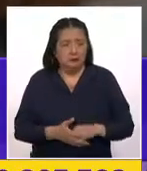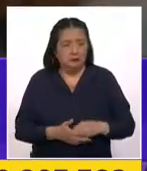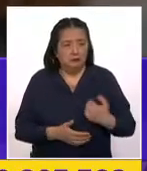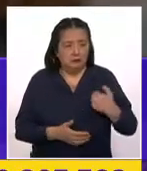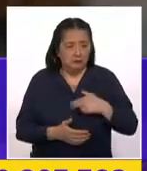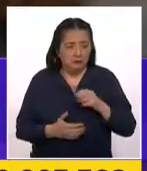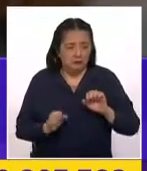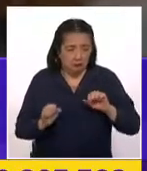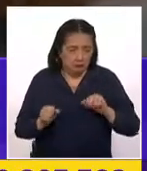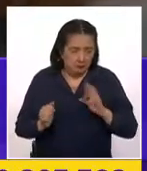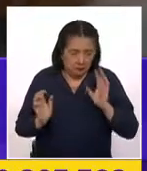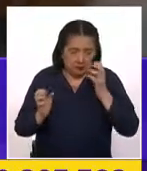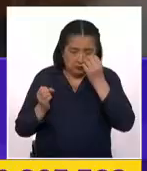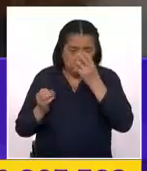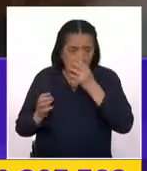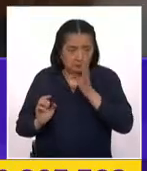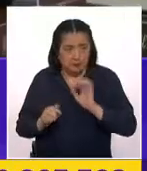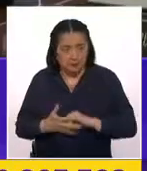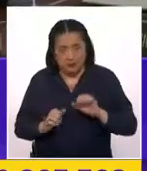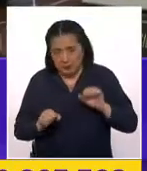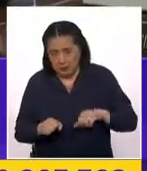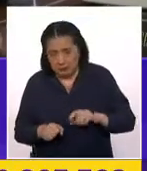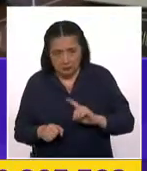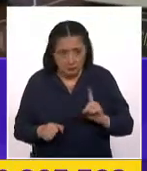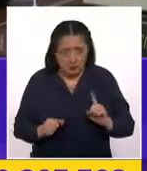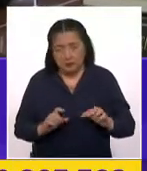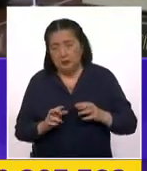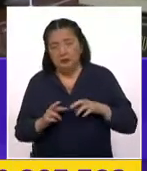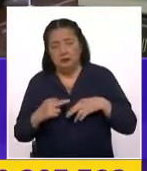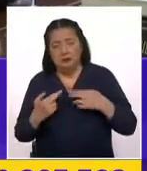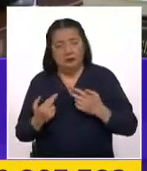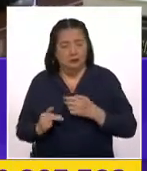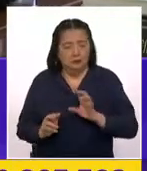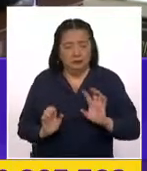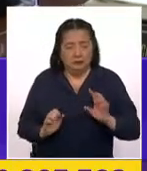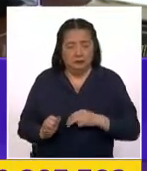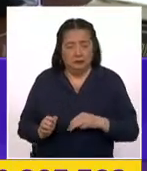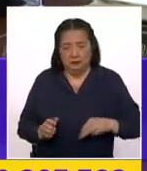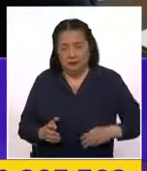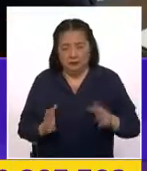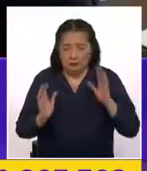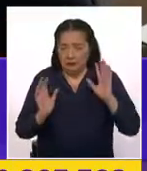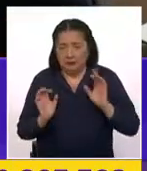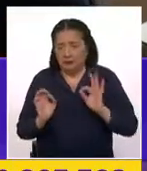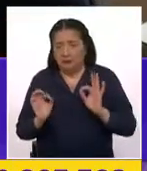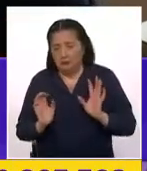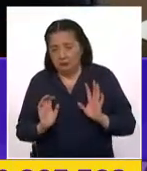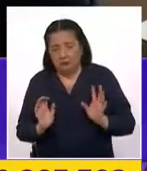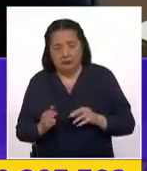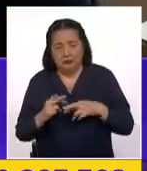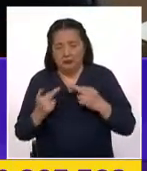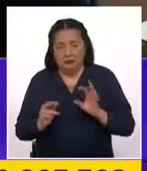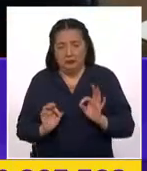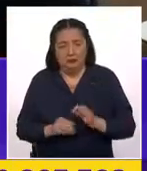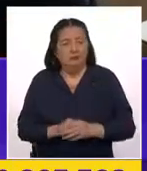estamos confirmando esta información de si ella ha estado en este Consejo de Ministros, pero hasta el momento no, al parecer no ha participado en esta sesión, Fátima. Gracias, Vanessa.